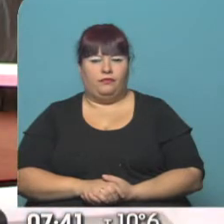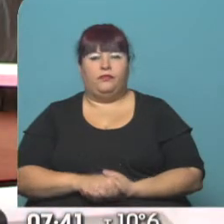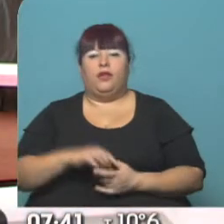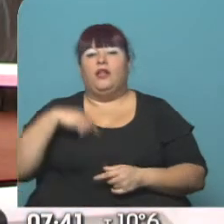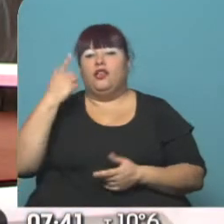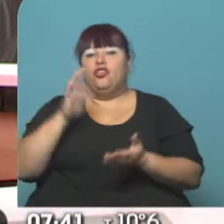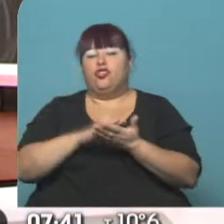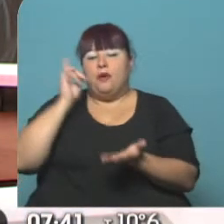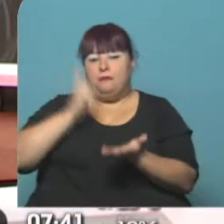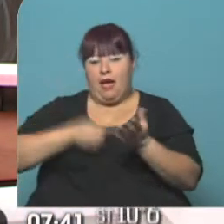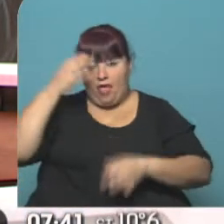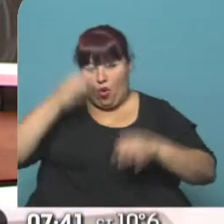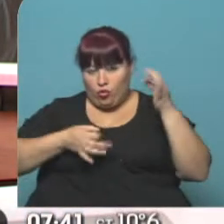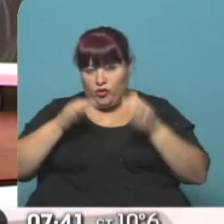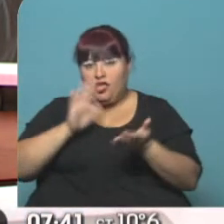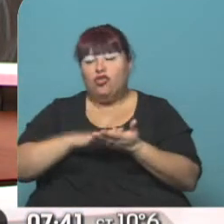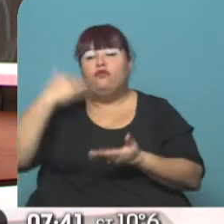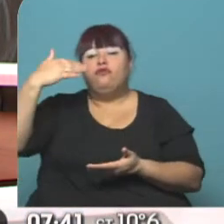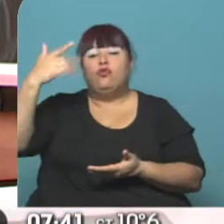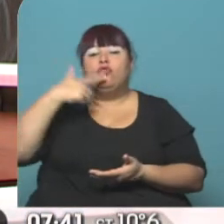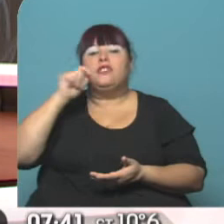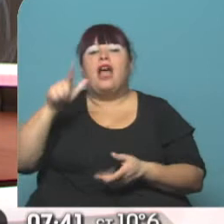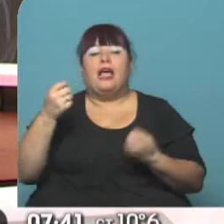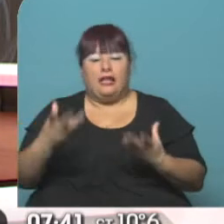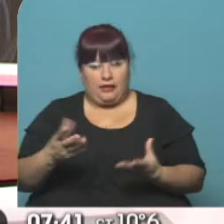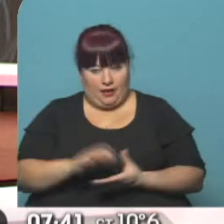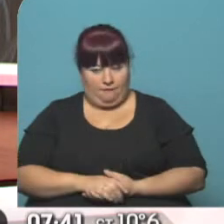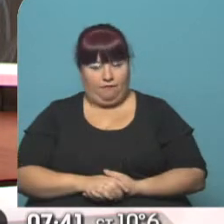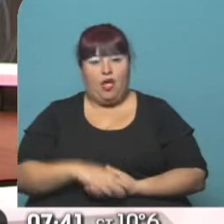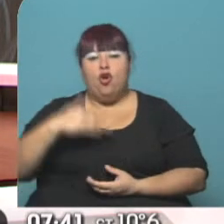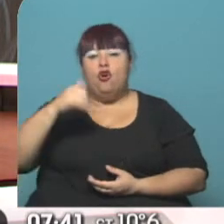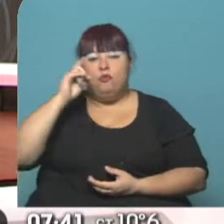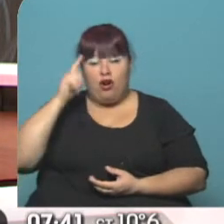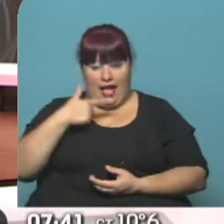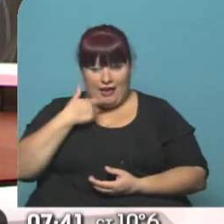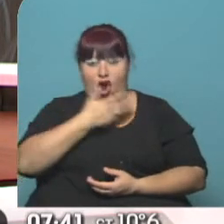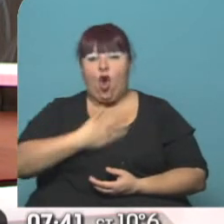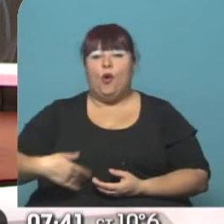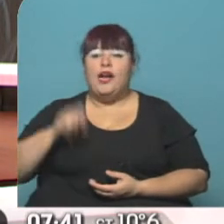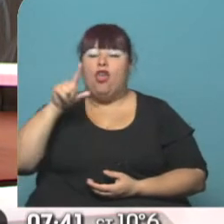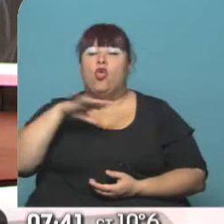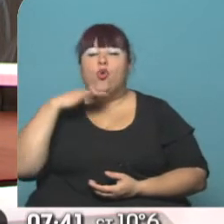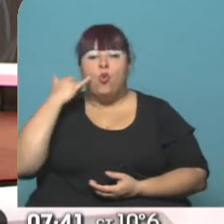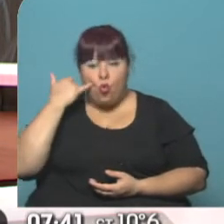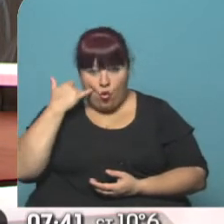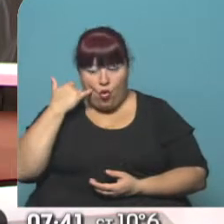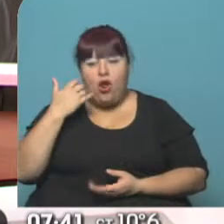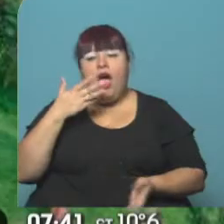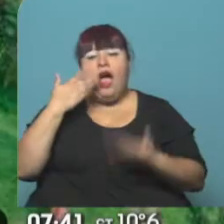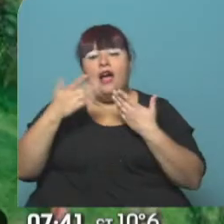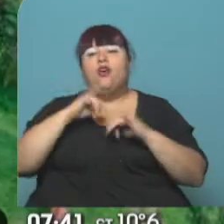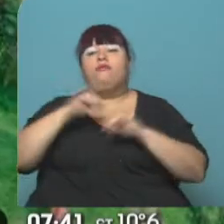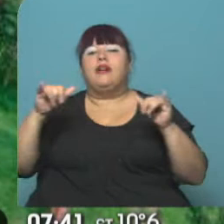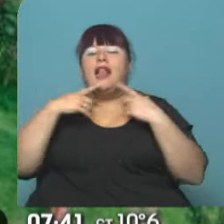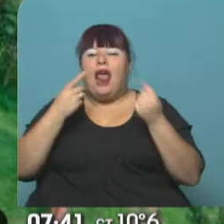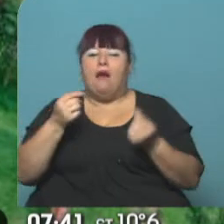Repercusiones sobre la decisión de la justicia con respecto al futuro de Milagro Sala. Gerardo Morales, gobernador de la provincia de Jujuy, se expresó a